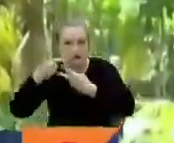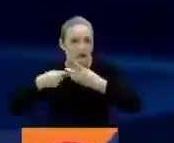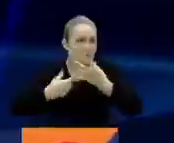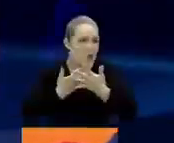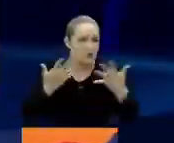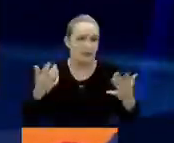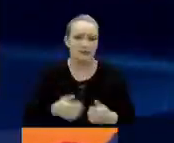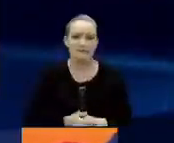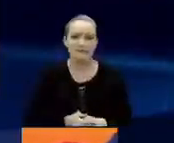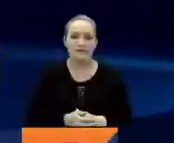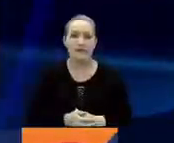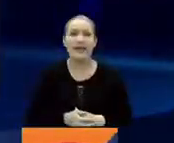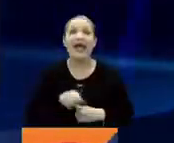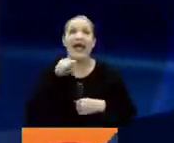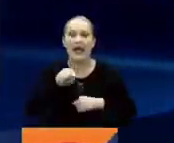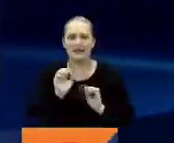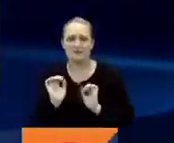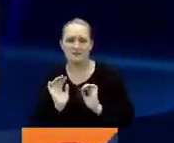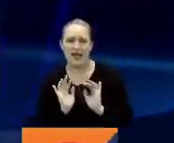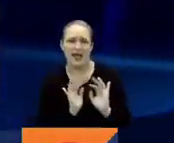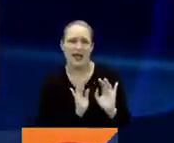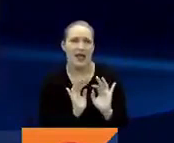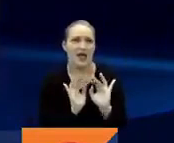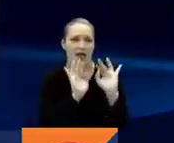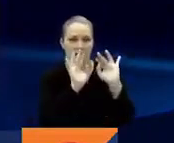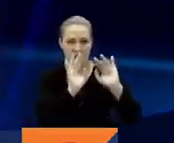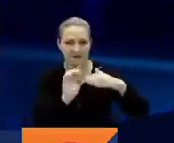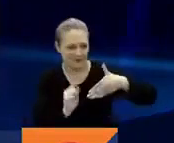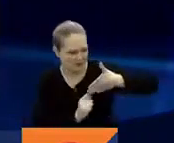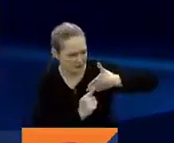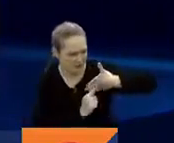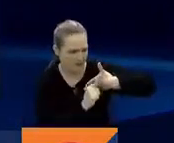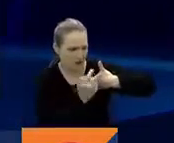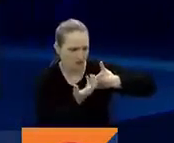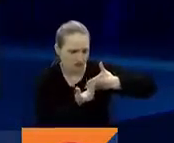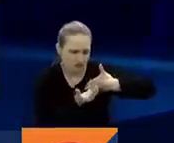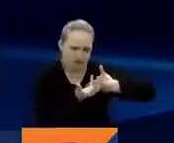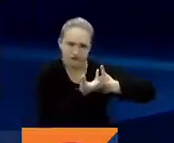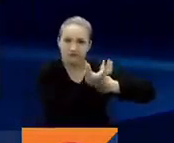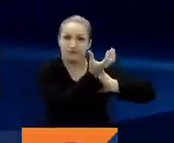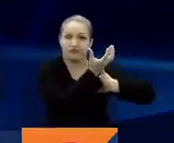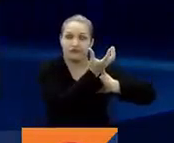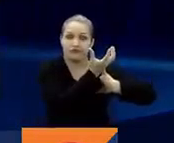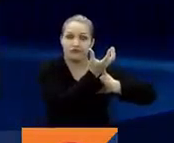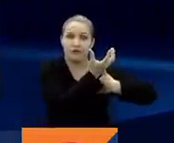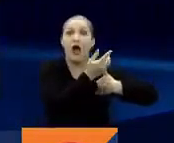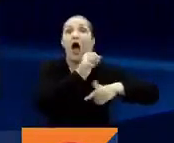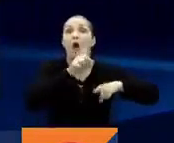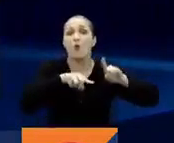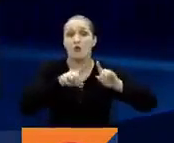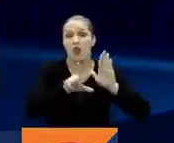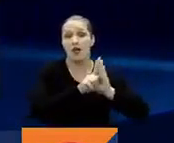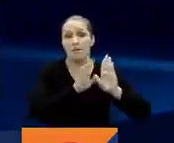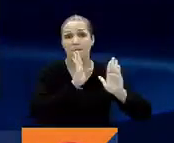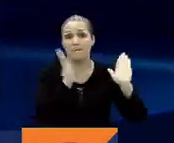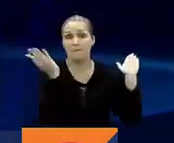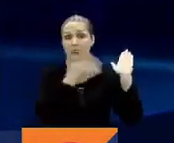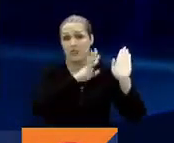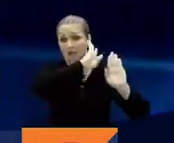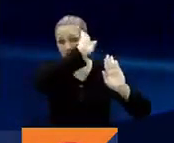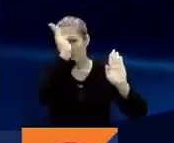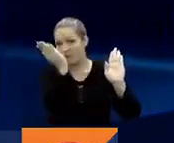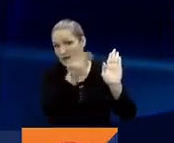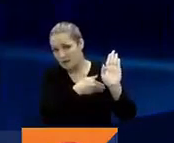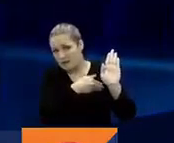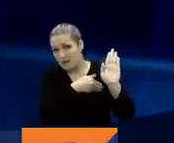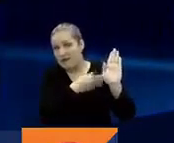de ese flujo migratorio transitorio, pues hay muchos que se están yendo no de manera legal o formal y en ese caso hay un subregistro. Sí se